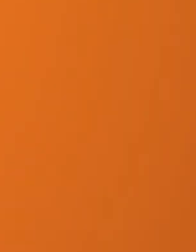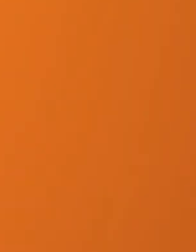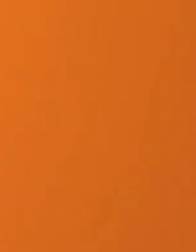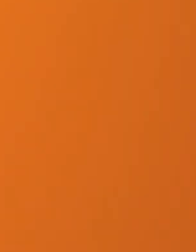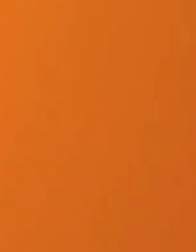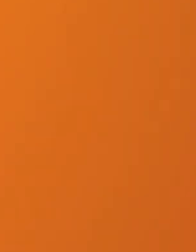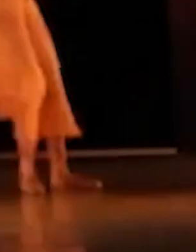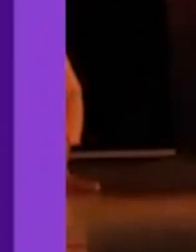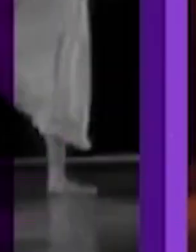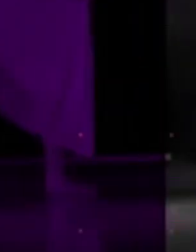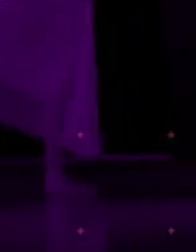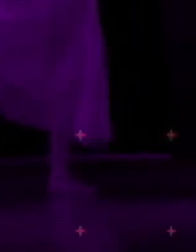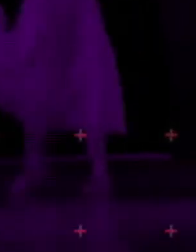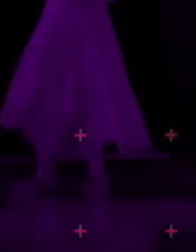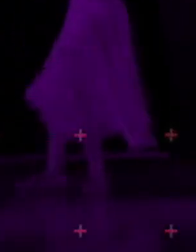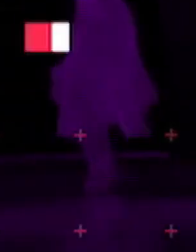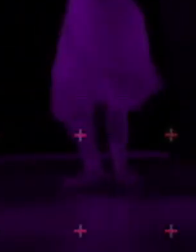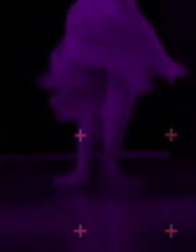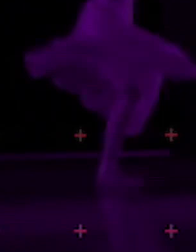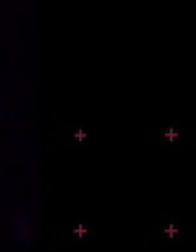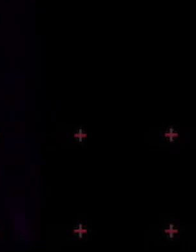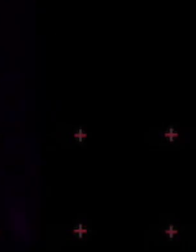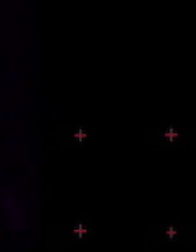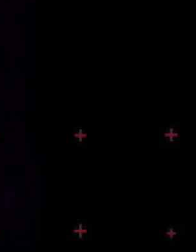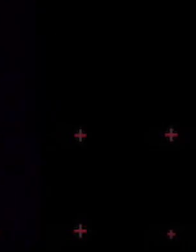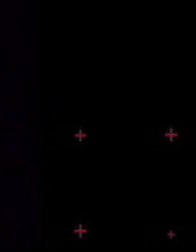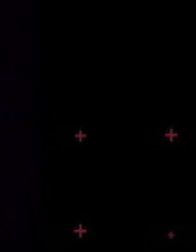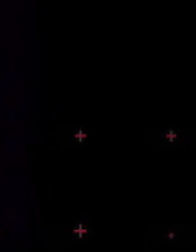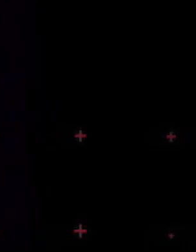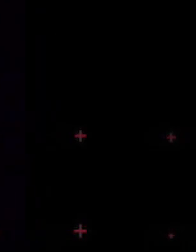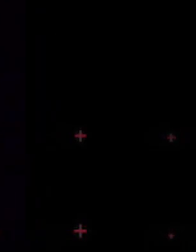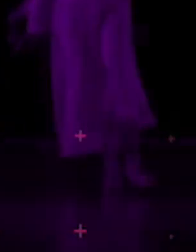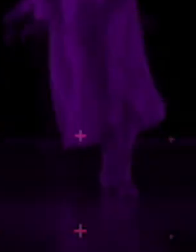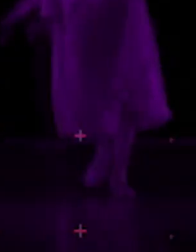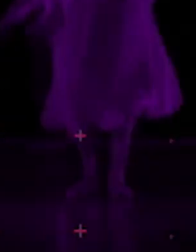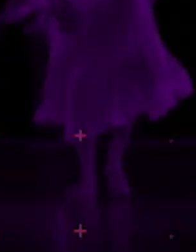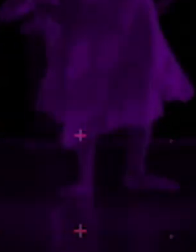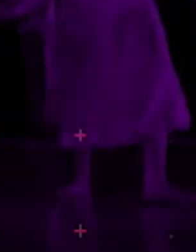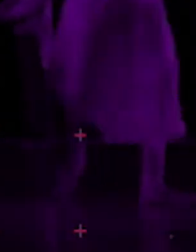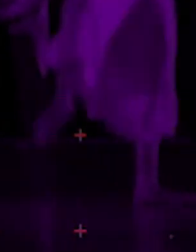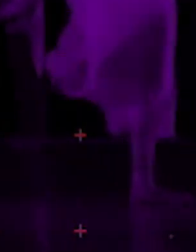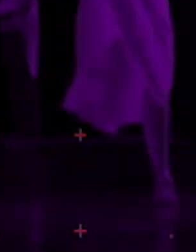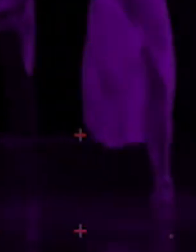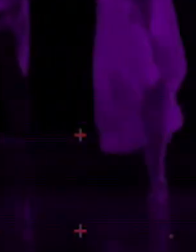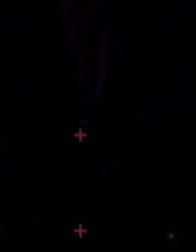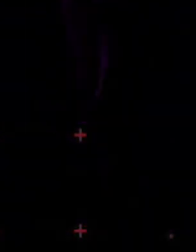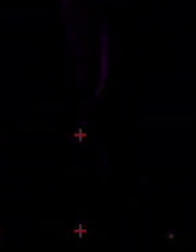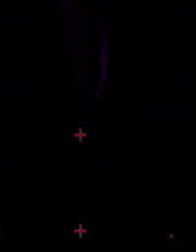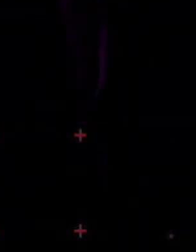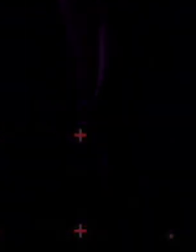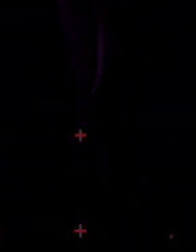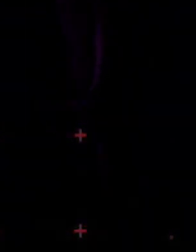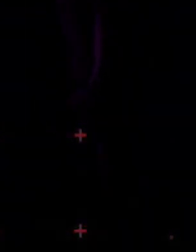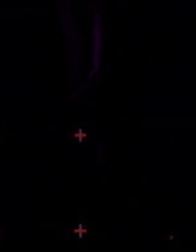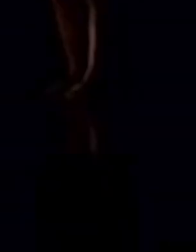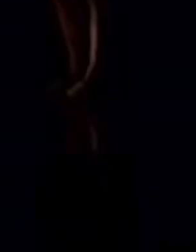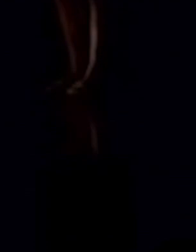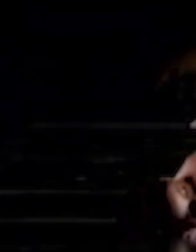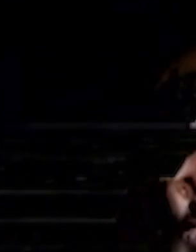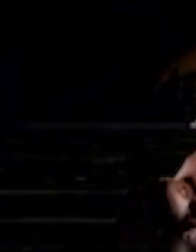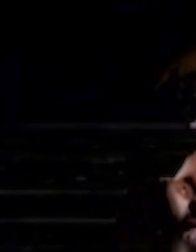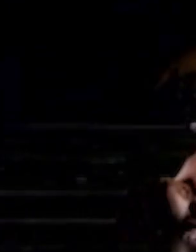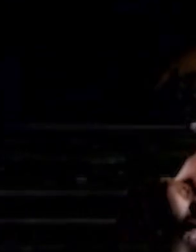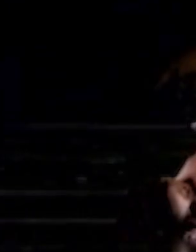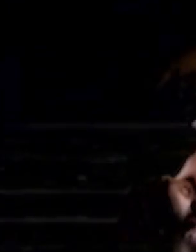www.bancopopular.fi.cr. Banco Popular. Diversas coreografías, sus bailarines y coreógrafos. Todo el talento de la danza